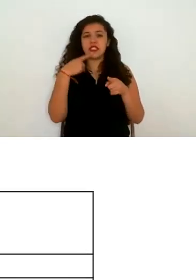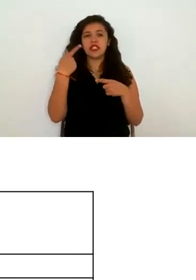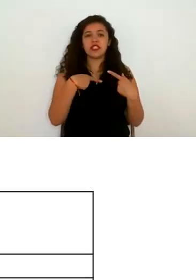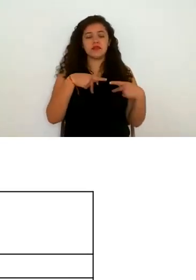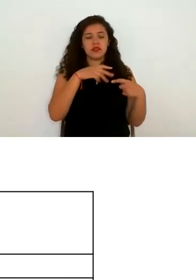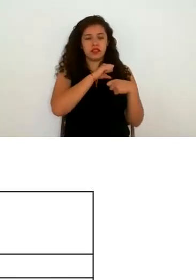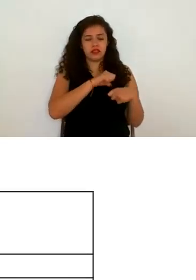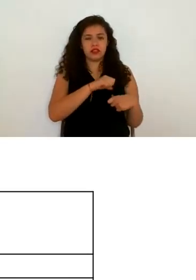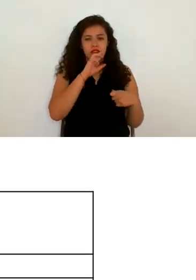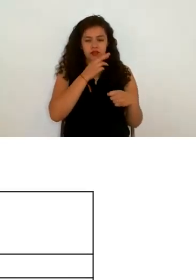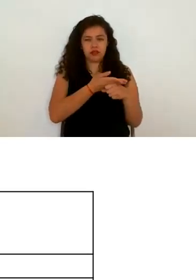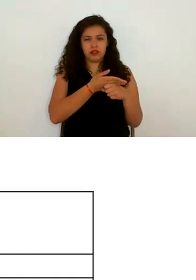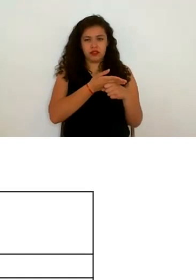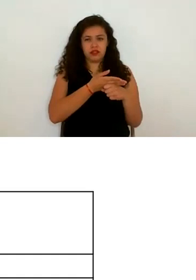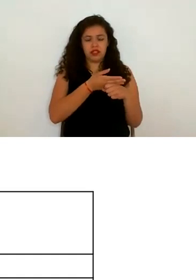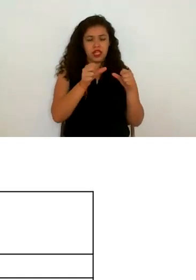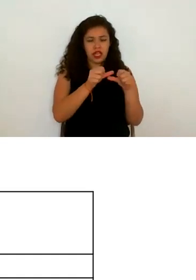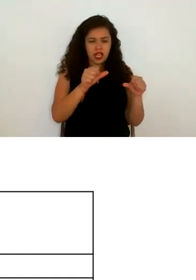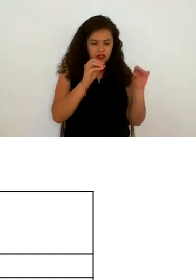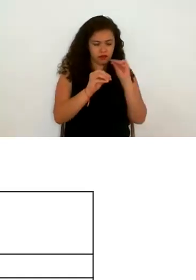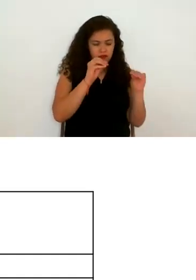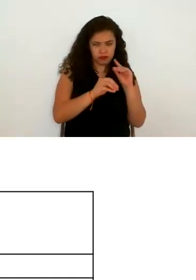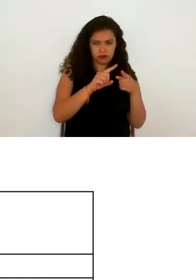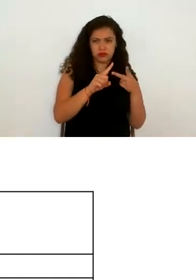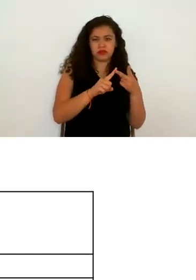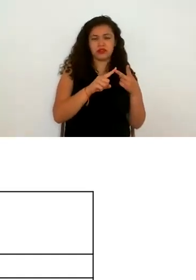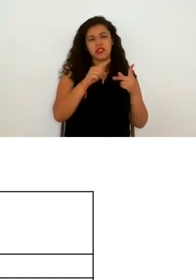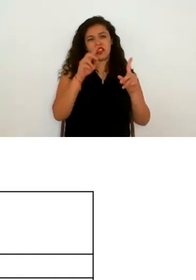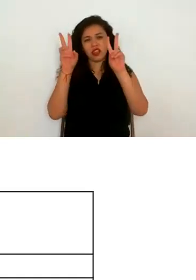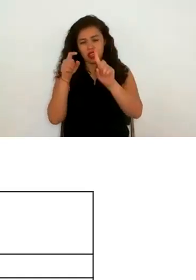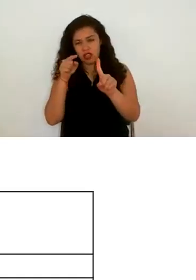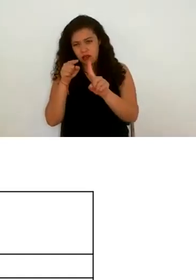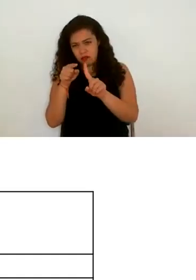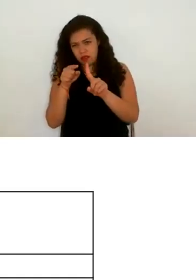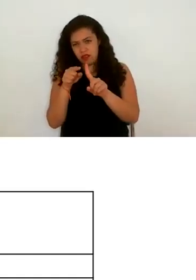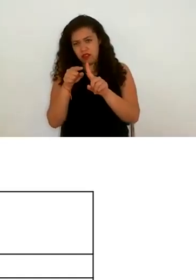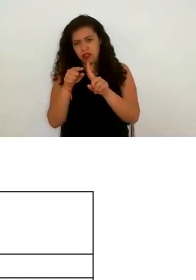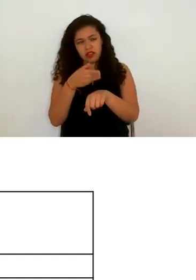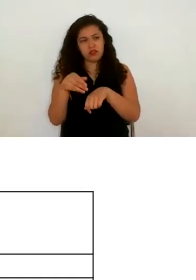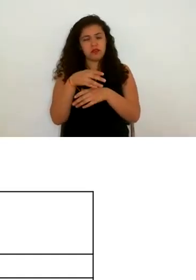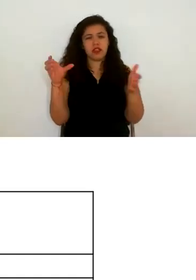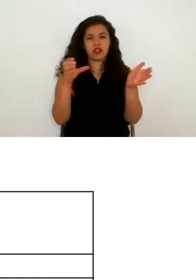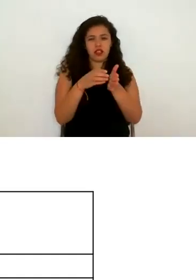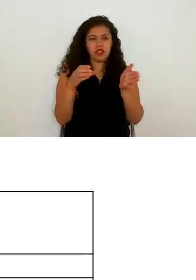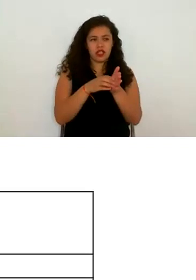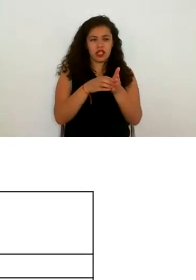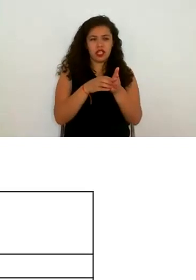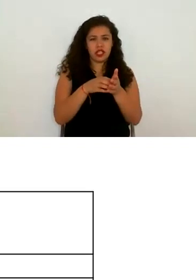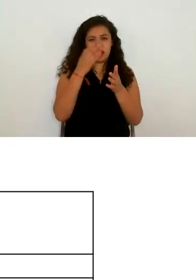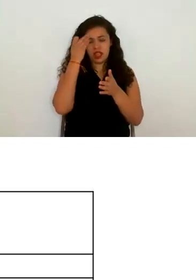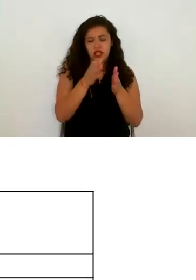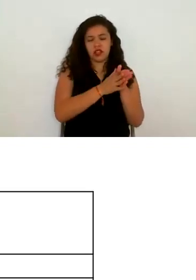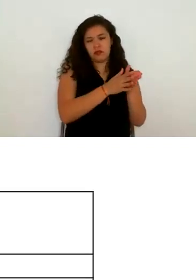el dato área productora, podemos poner el asunto, el número de caja, el periodo de